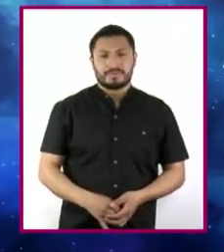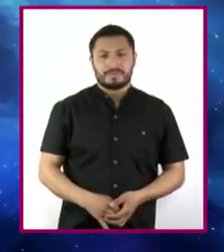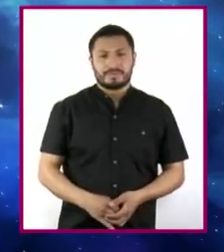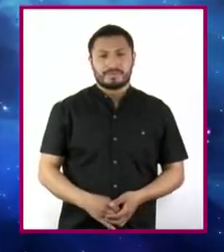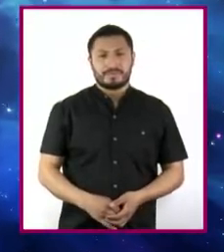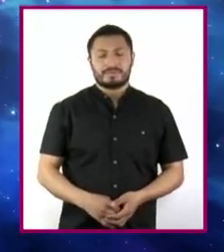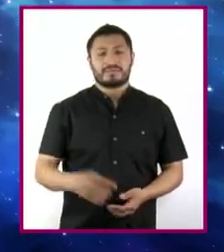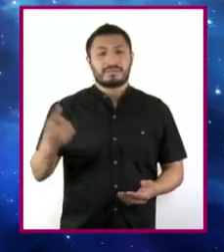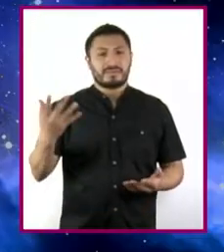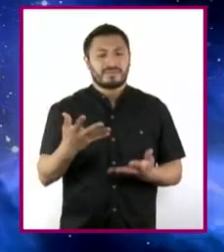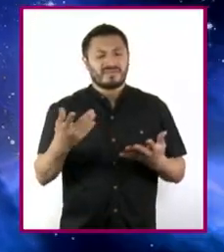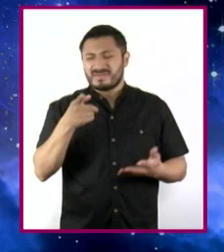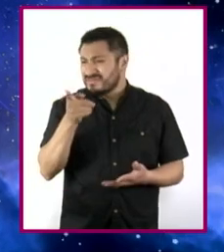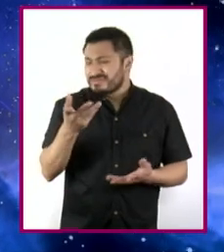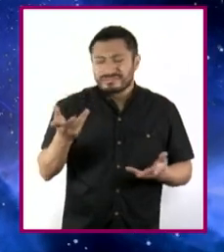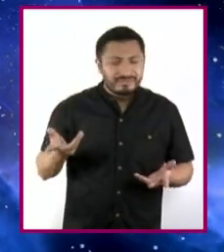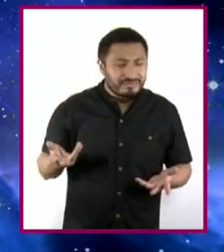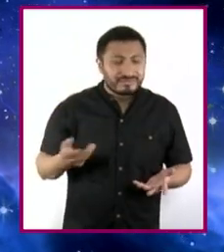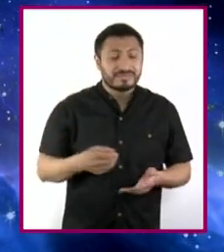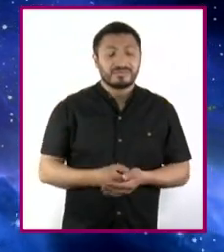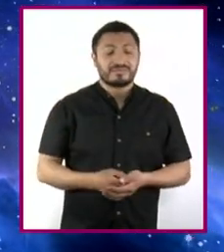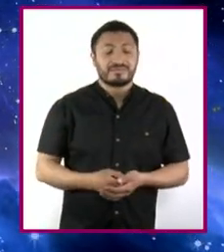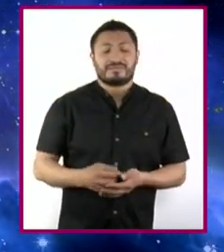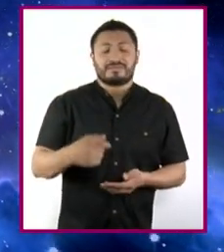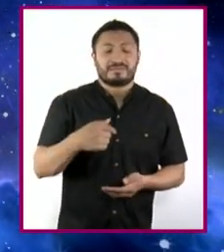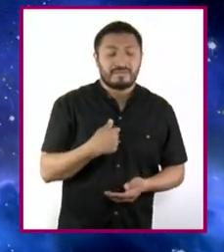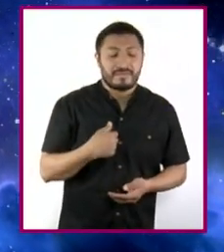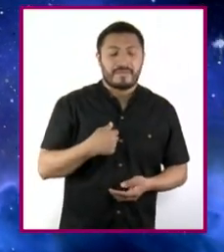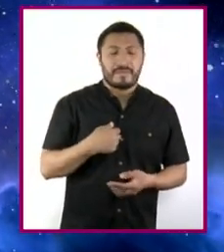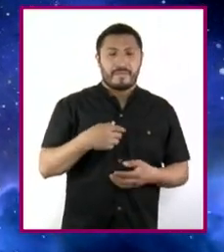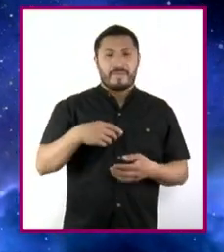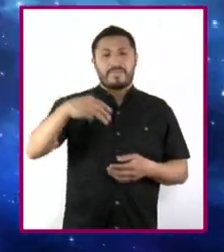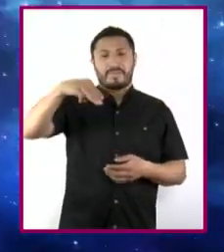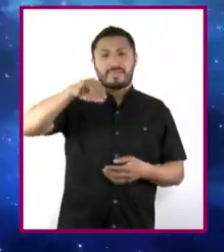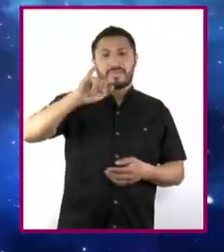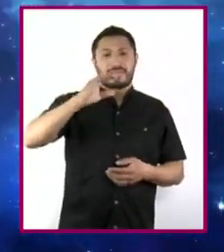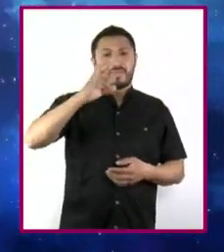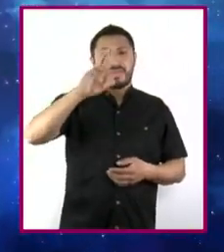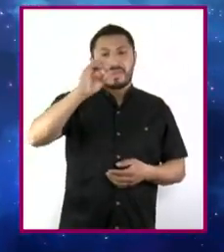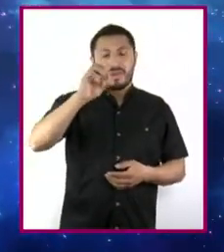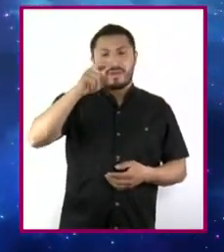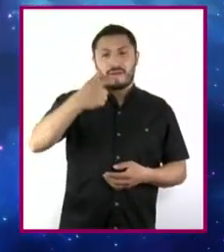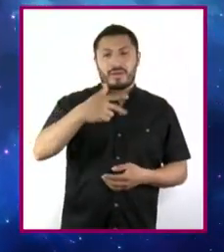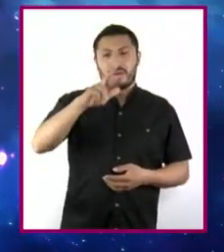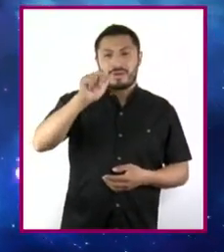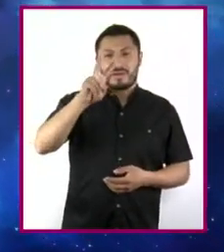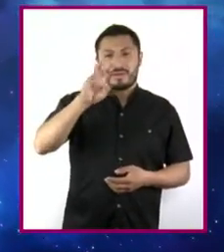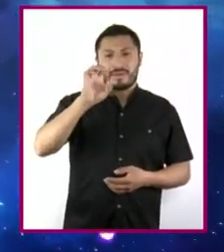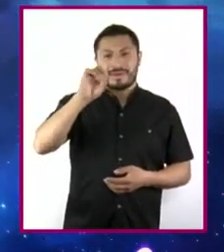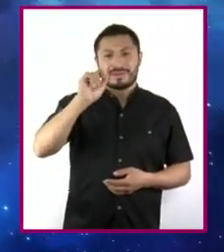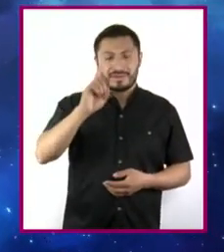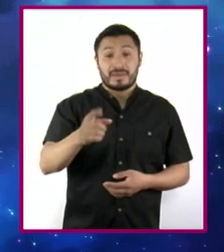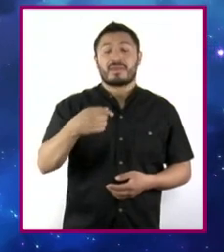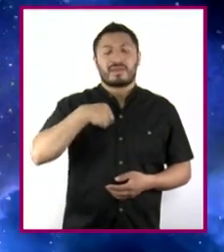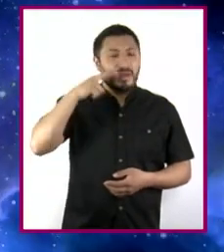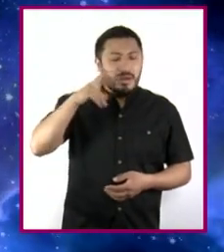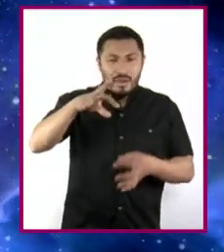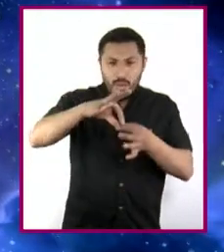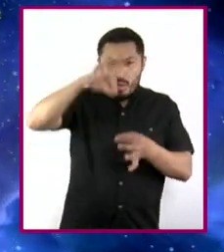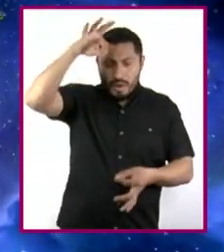¿Qué haces, Pepe? Estoy en microgravedad. Ya vi que estás colgado de un hilito.